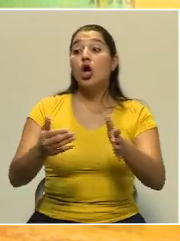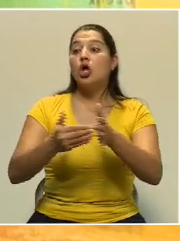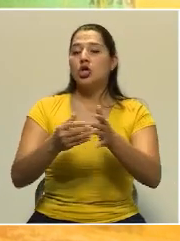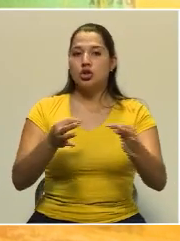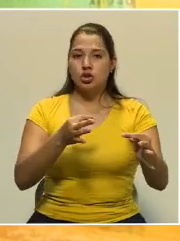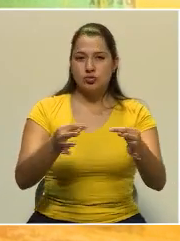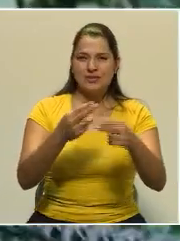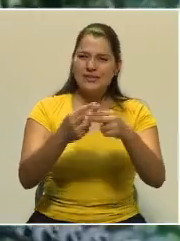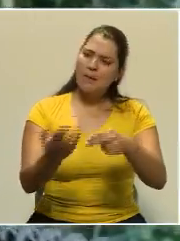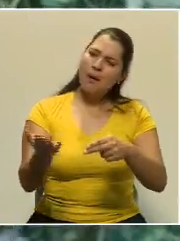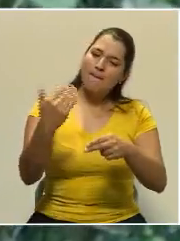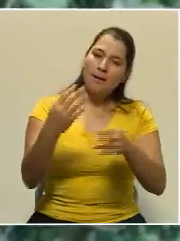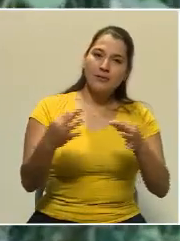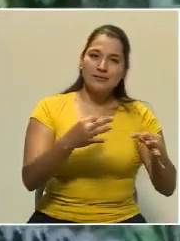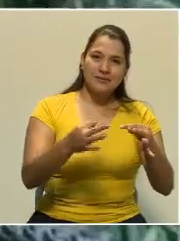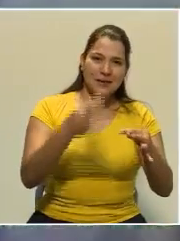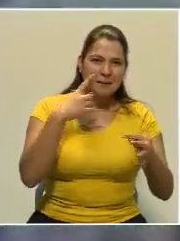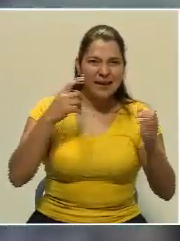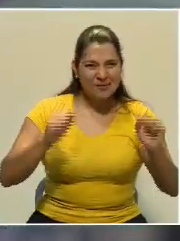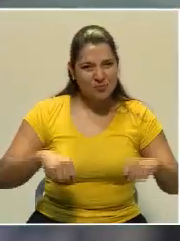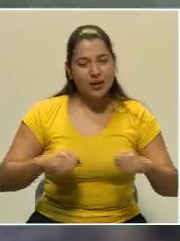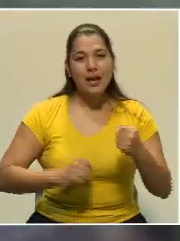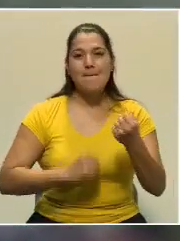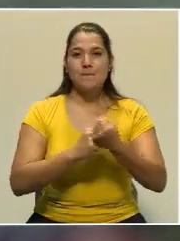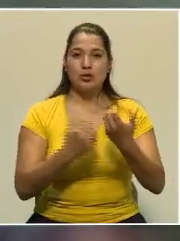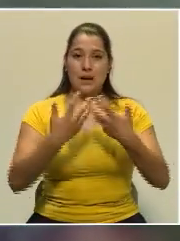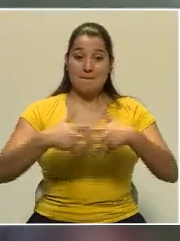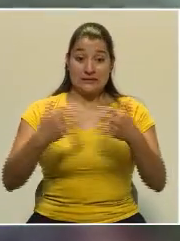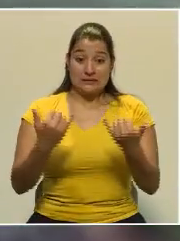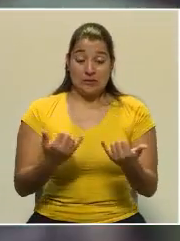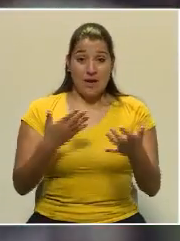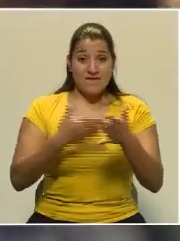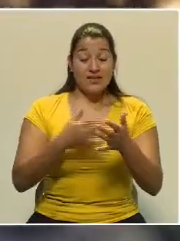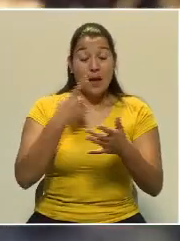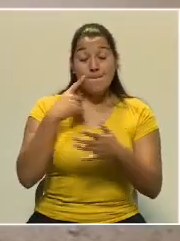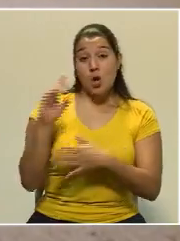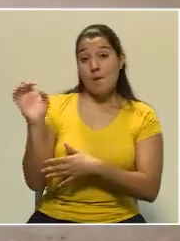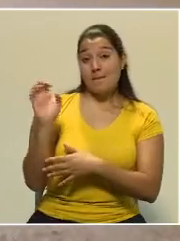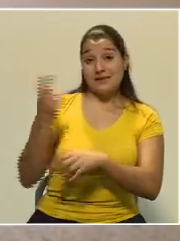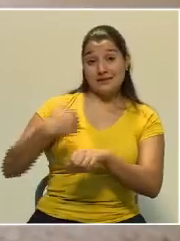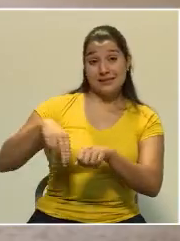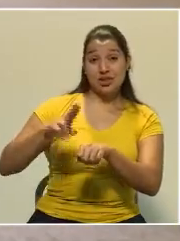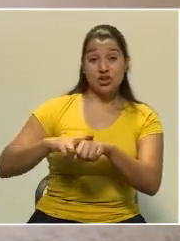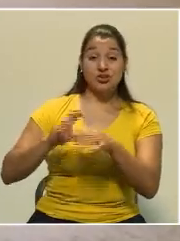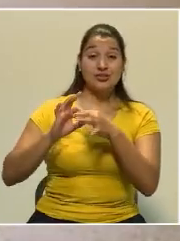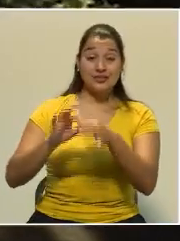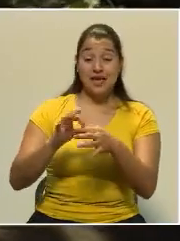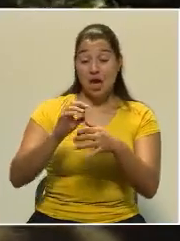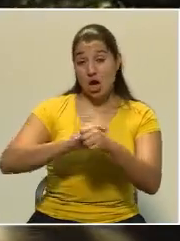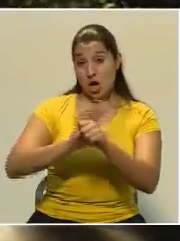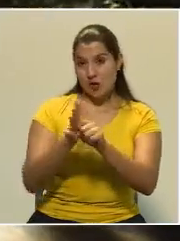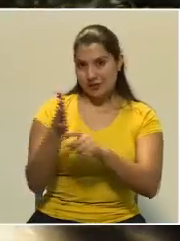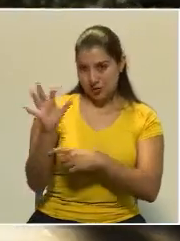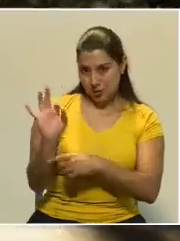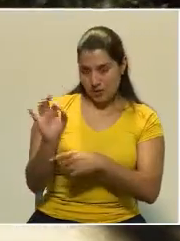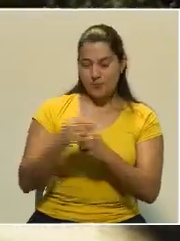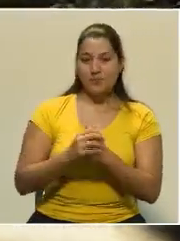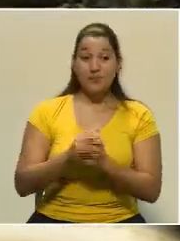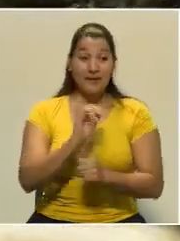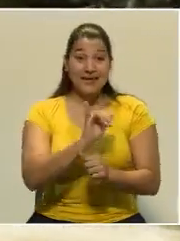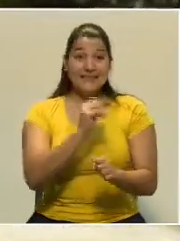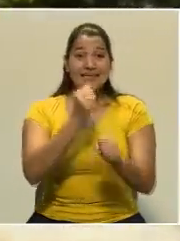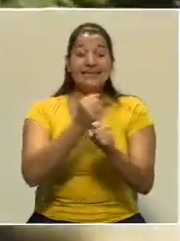Vamos a Turistear, con el fin de apoyar a las empresas que han resultado afectadas por la emergencia nacional generada por el COVID-19. Dicho